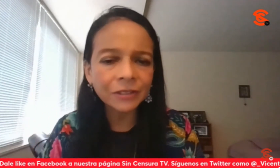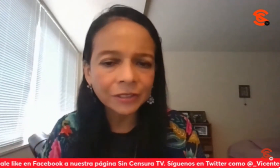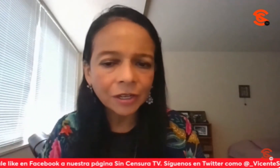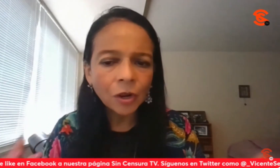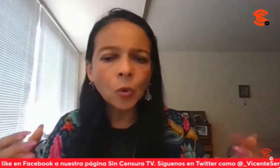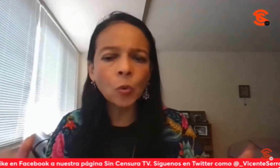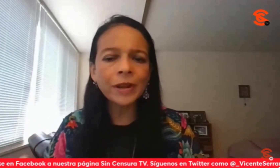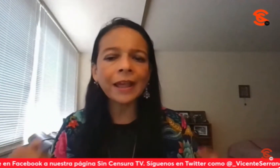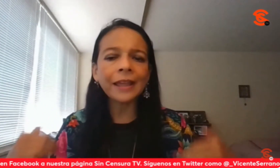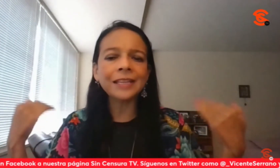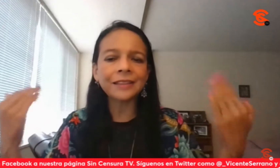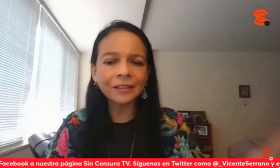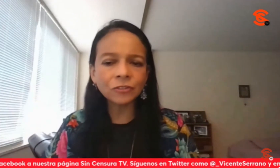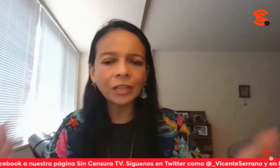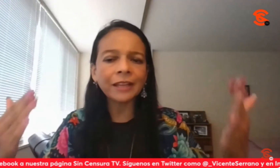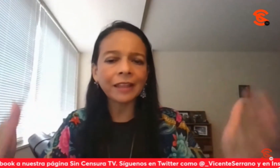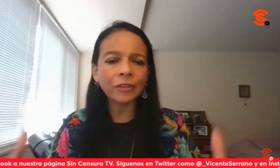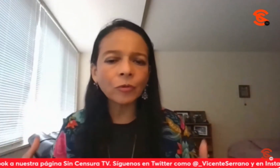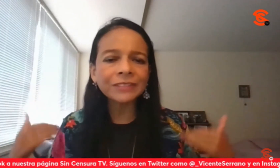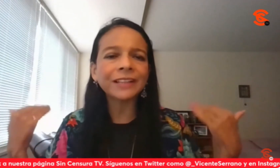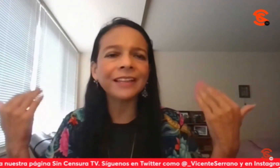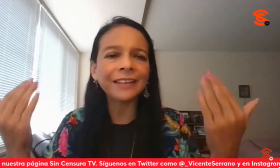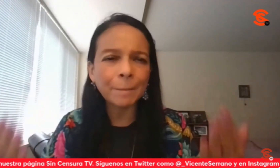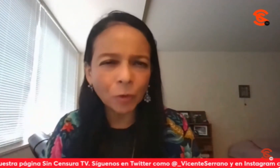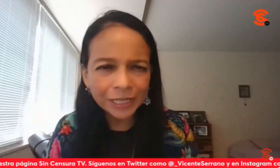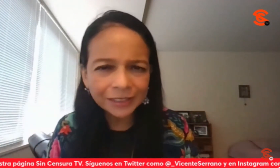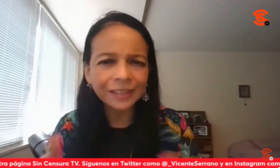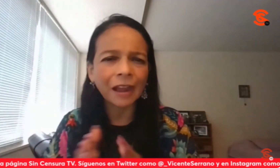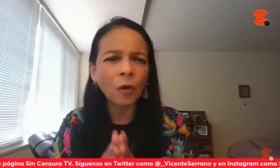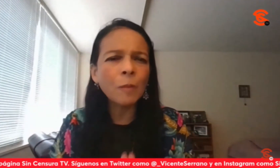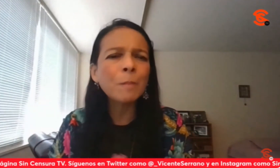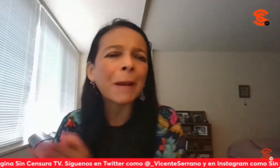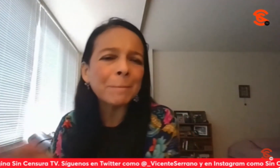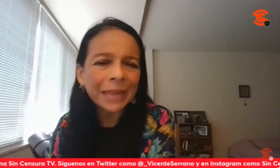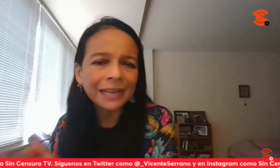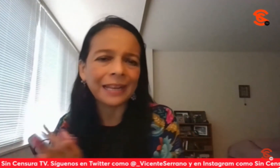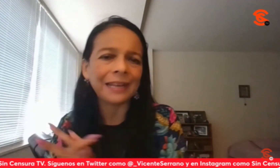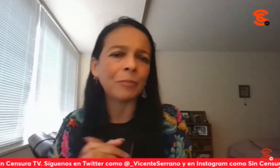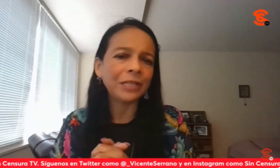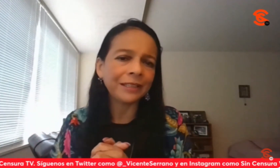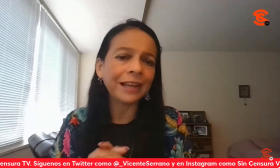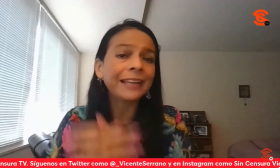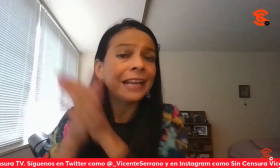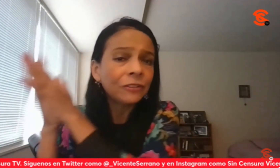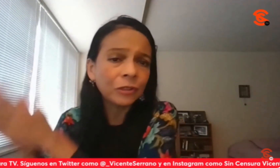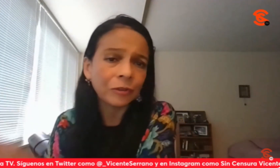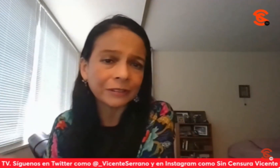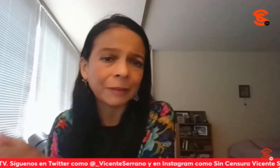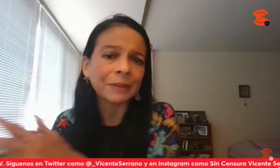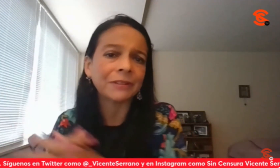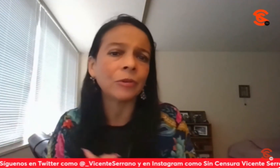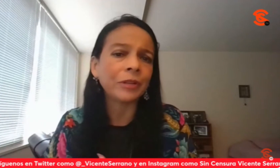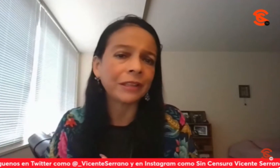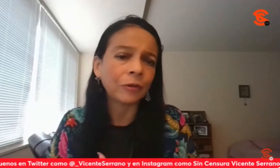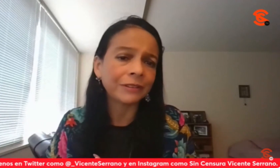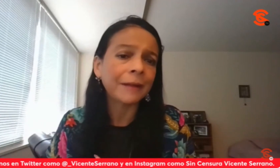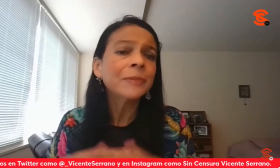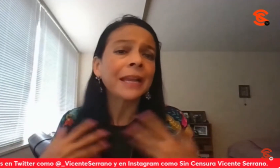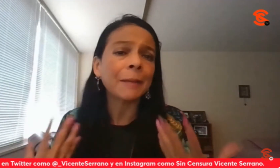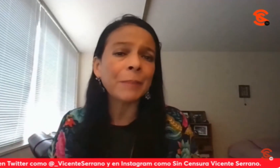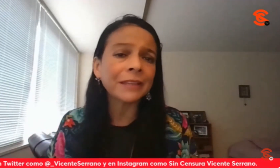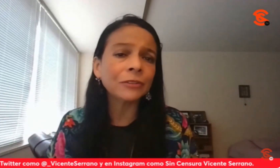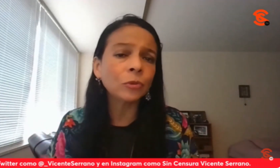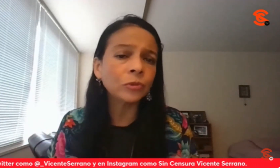adscribir una intencionalidad o una estrategia política o un papel en la política, que eso es lo que está pasando ahorita con